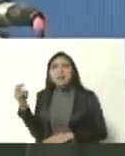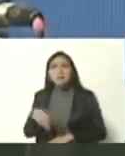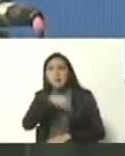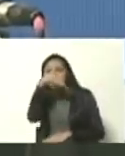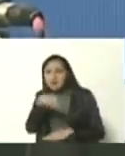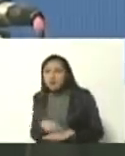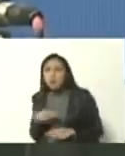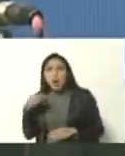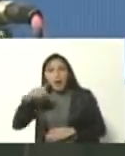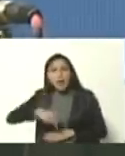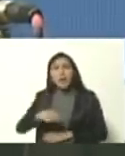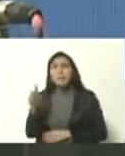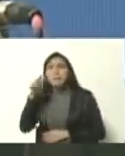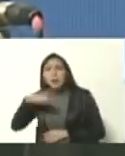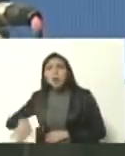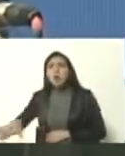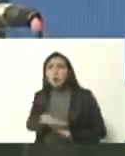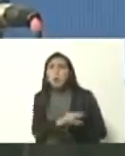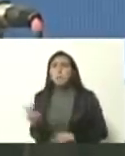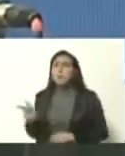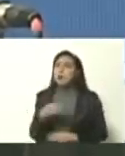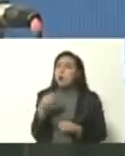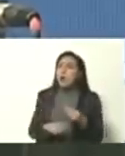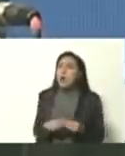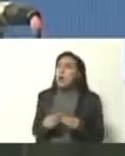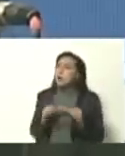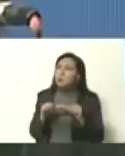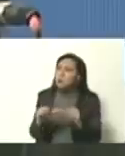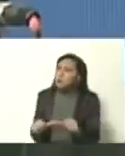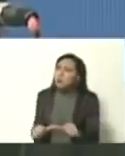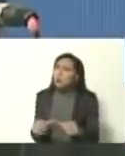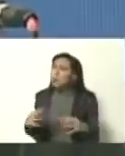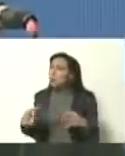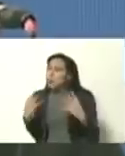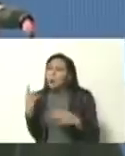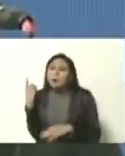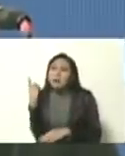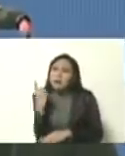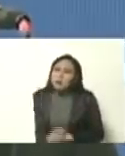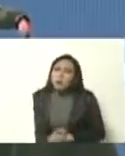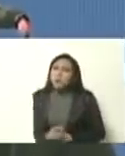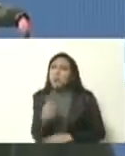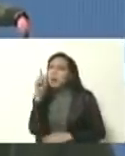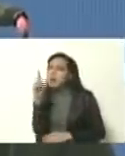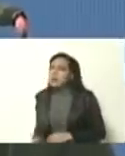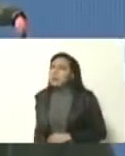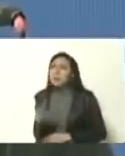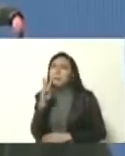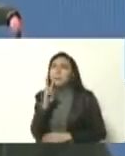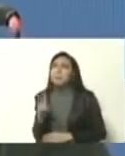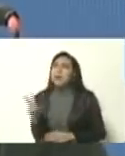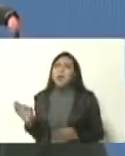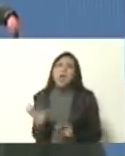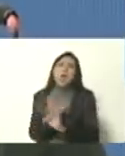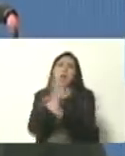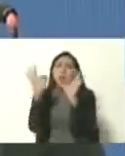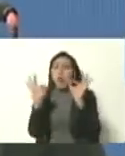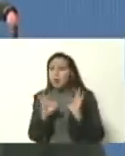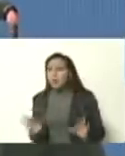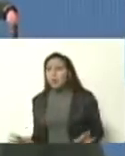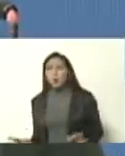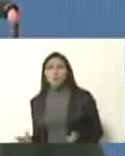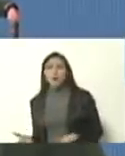al pueblo de Venezuela, que oye permanentemente este tipo de denuncias y que ve con estupor que no